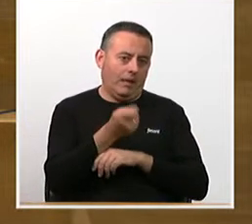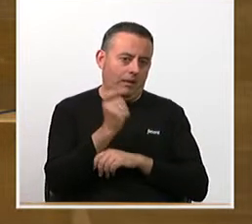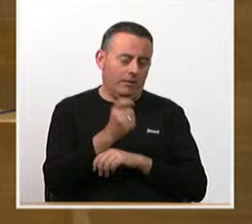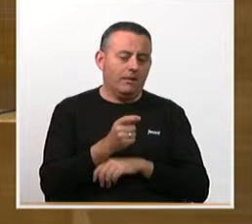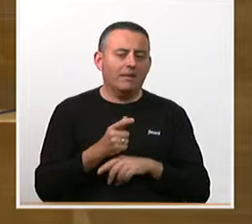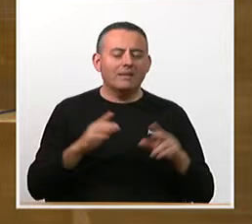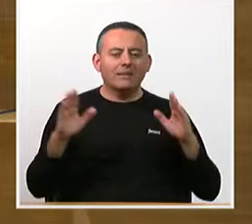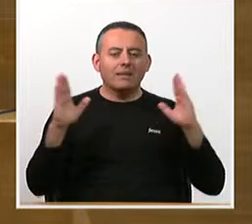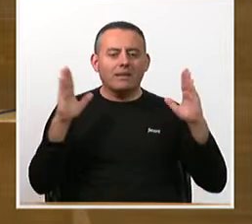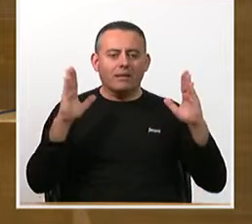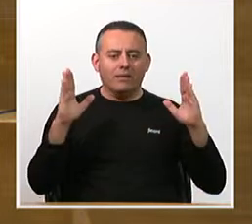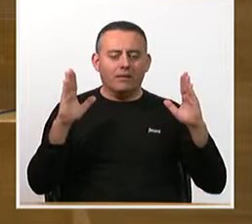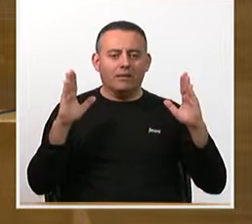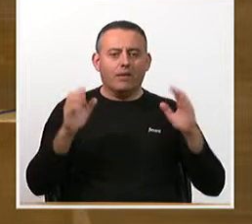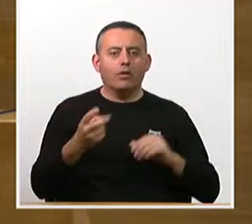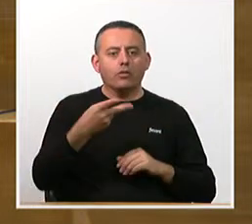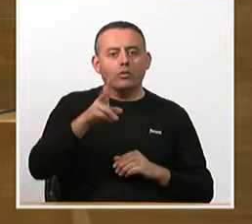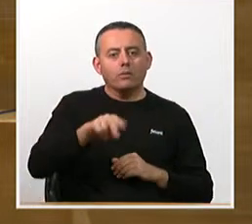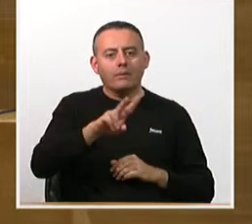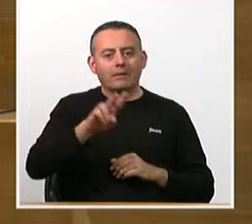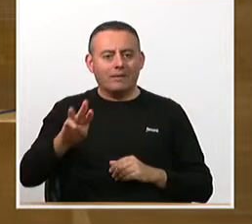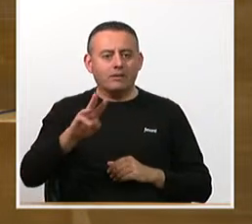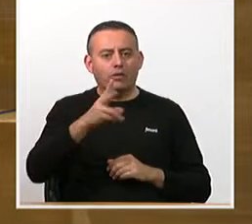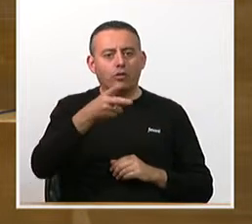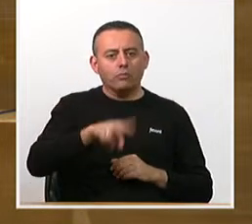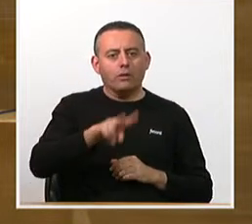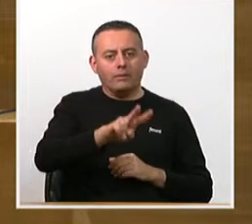2024 registro de entrada